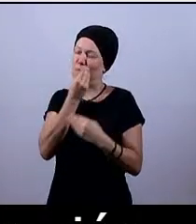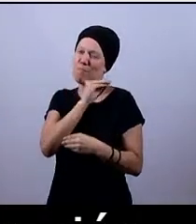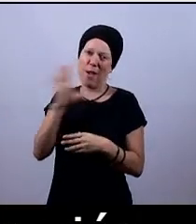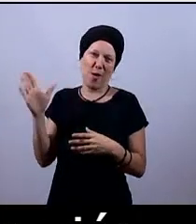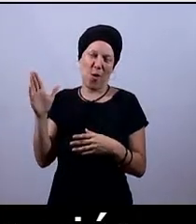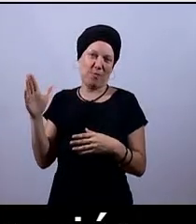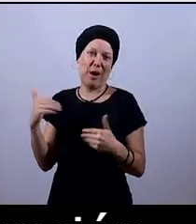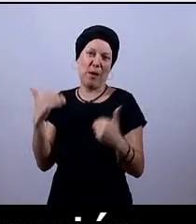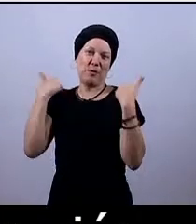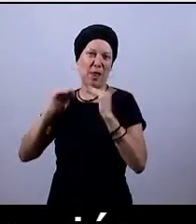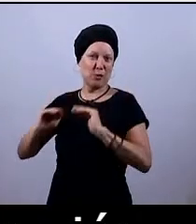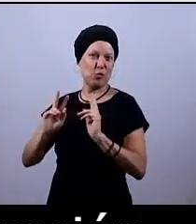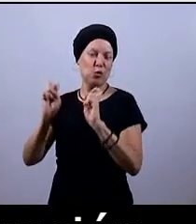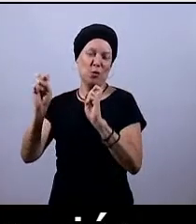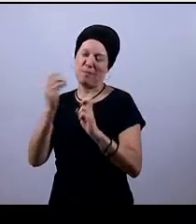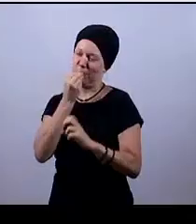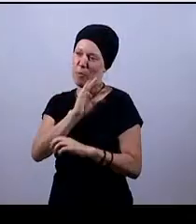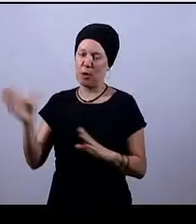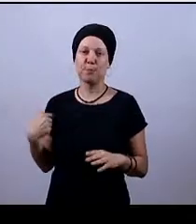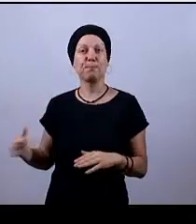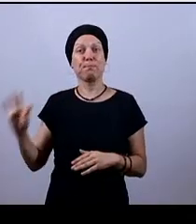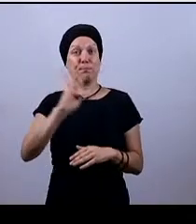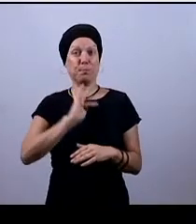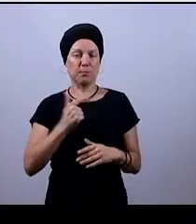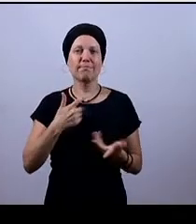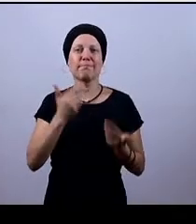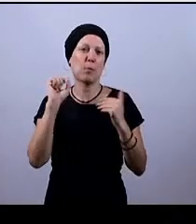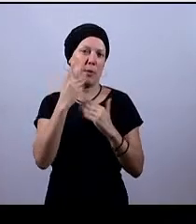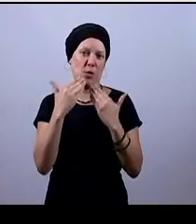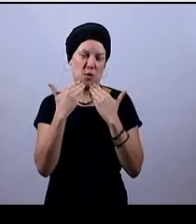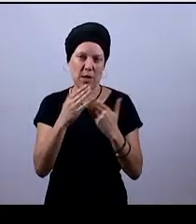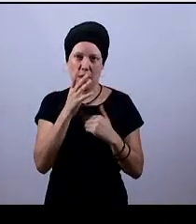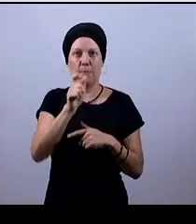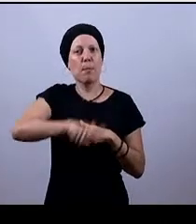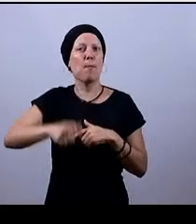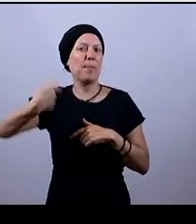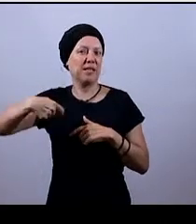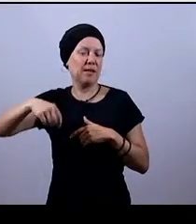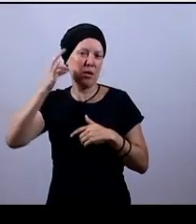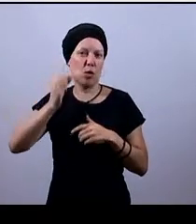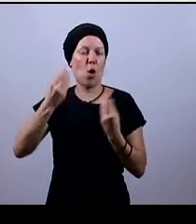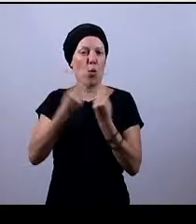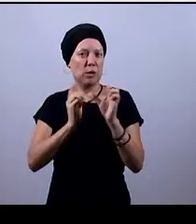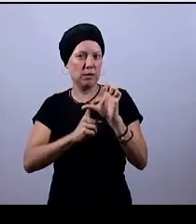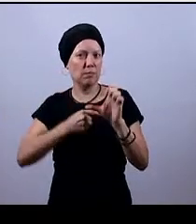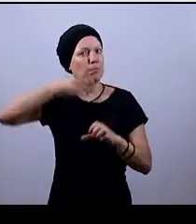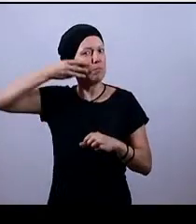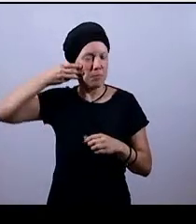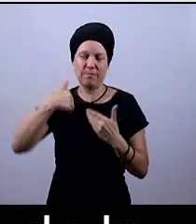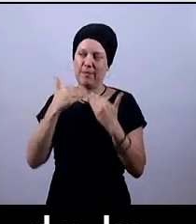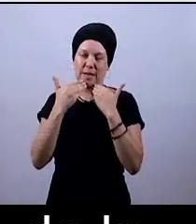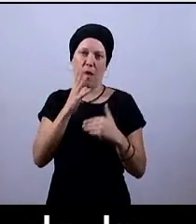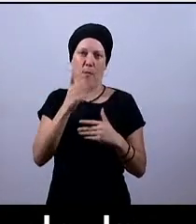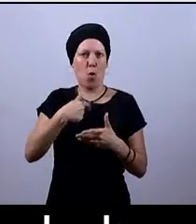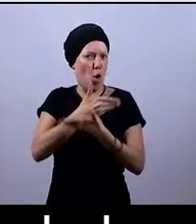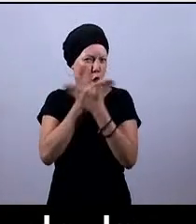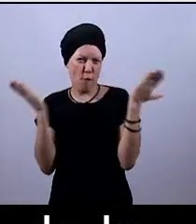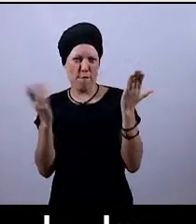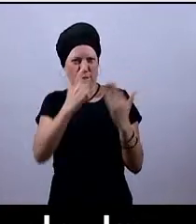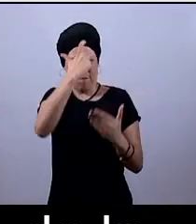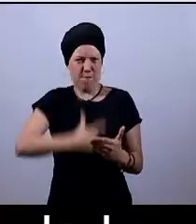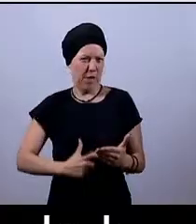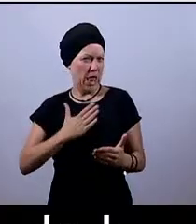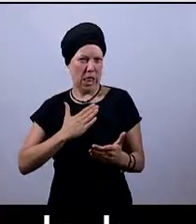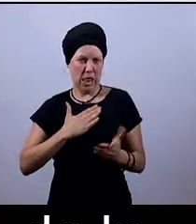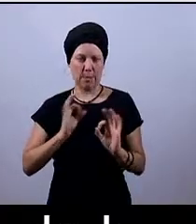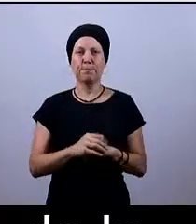nuevas obligaciones. Por mi parte, quiero agradecer en primer lugar a la presidenta de la Junta de Extremadura, María Guardiola, la confianza depositada en